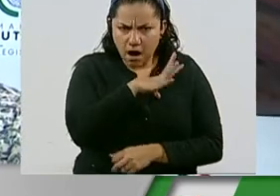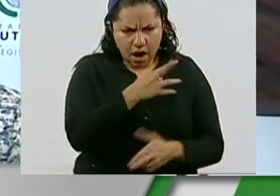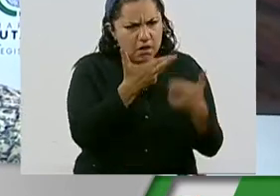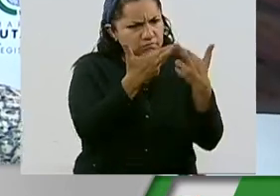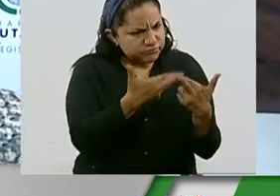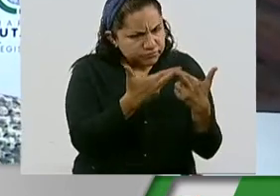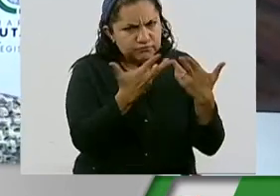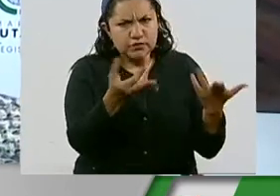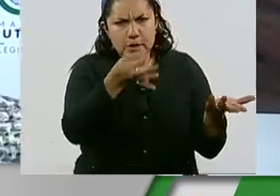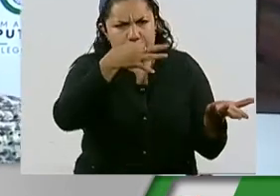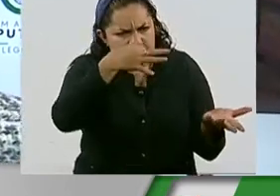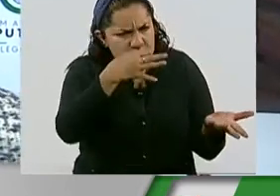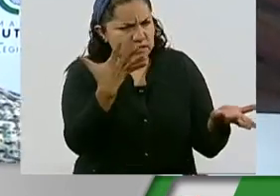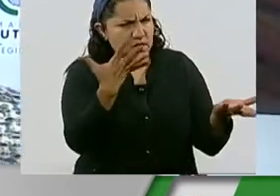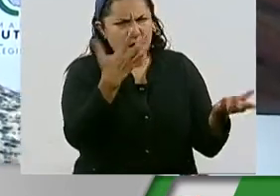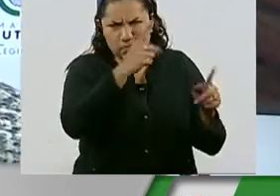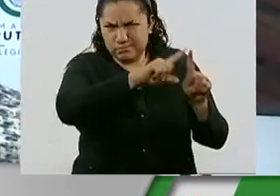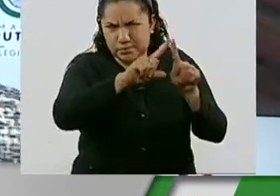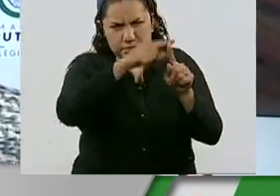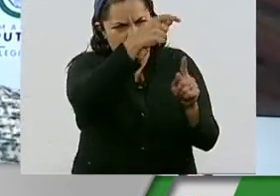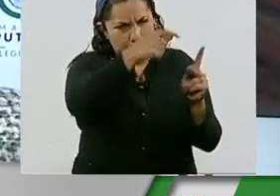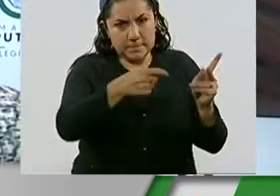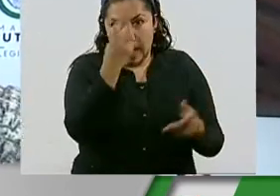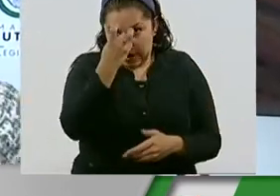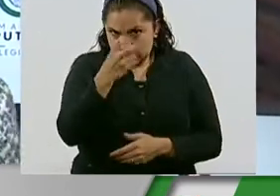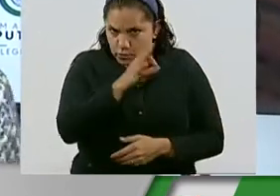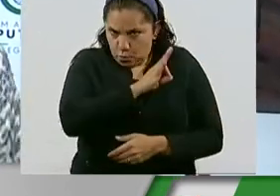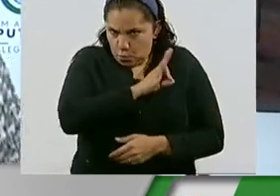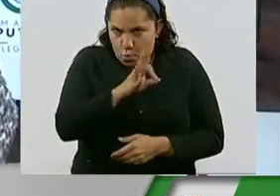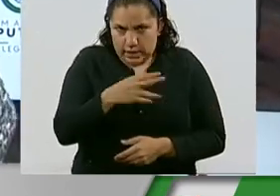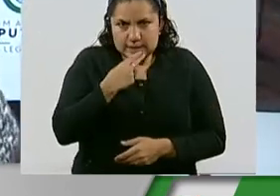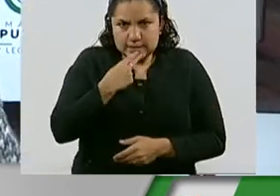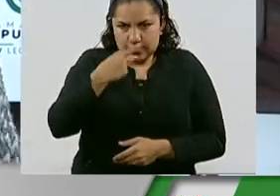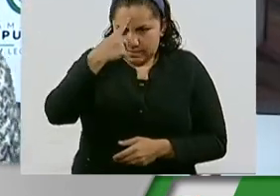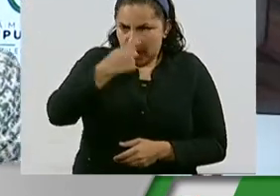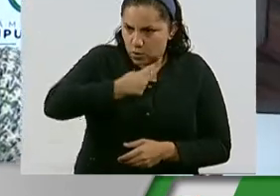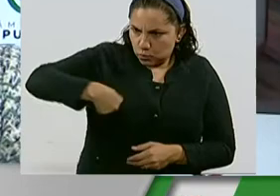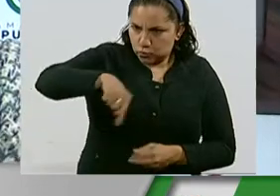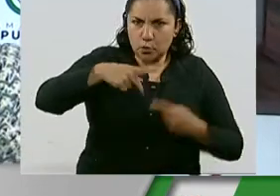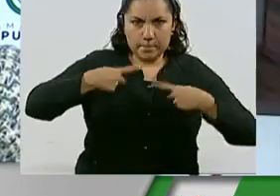problemas más graves que seguimos teniendo los mexicanos, que es el acceso a los servicios de